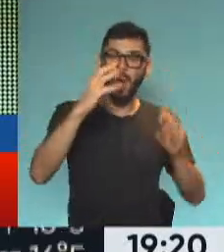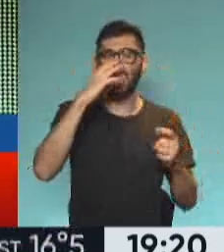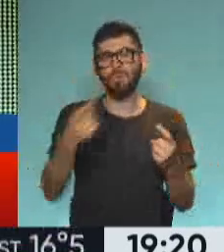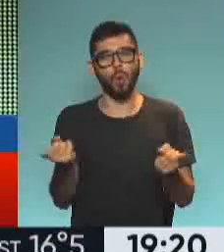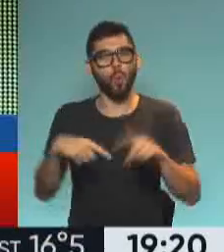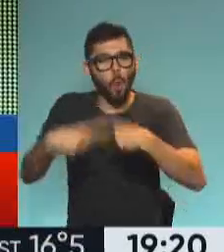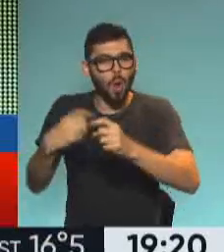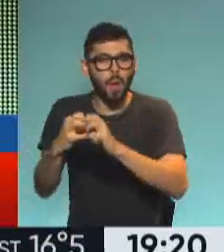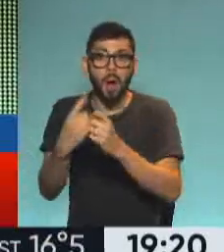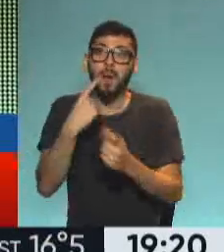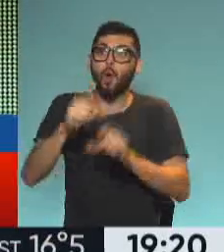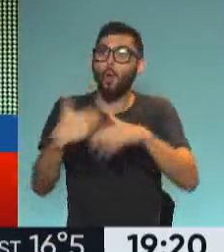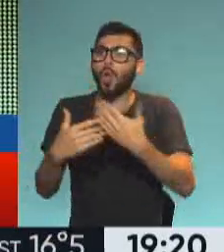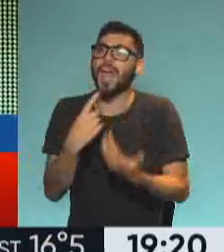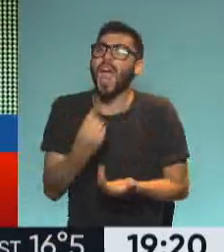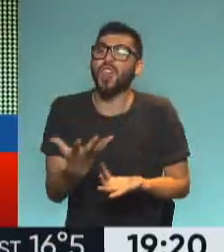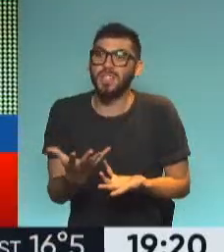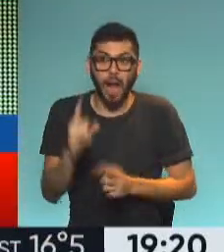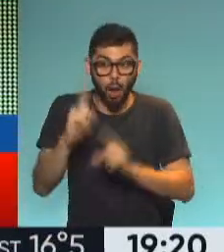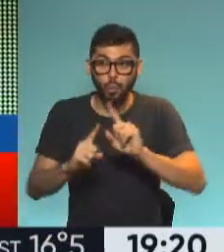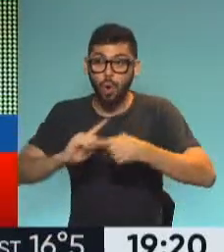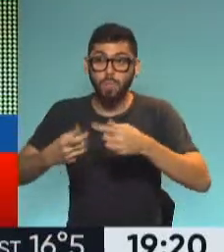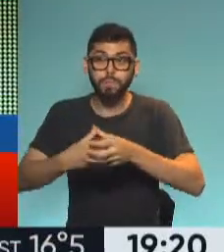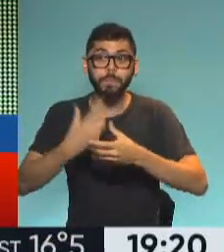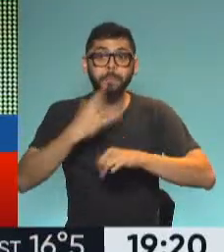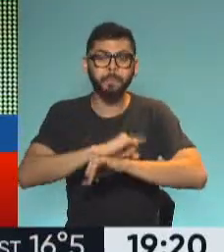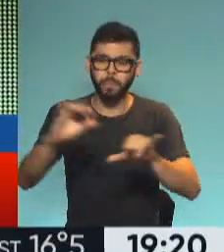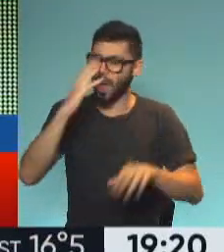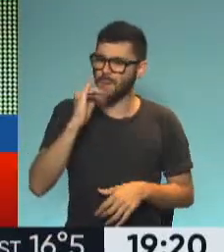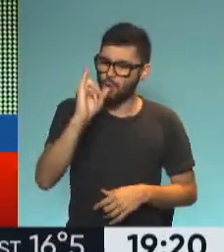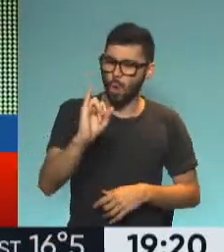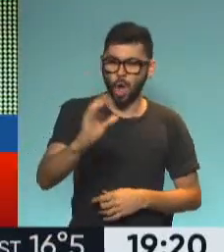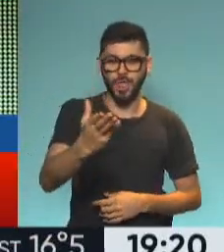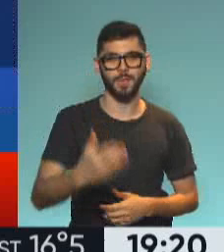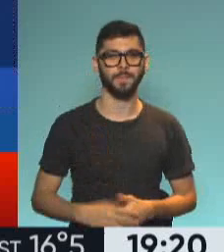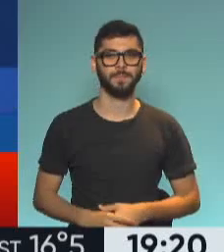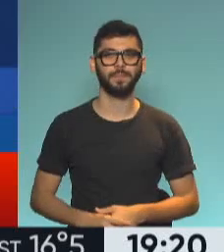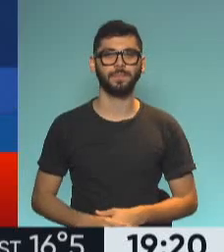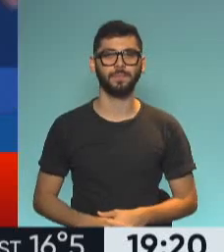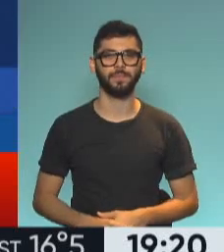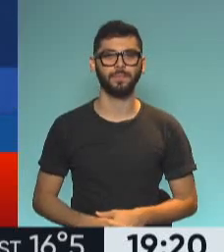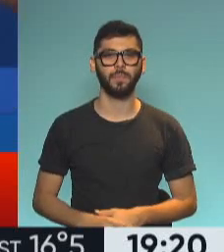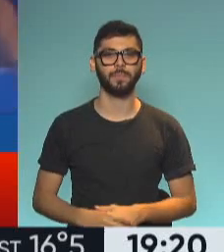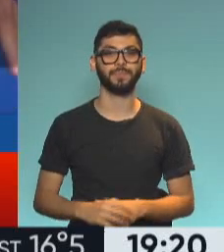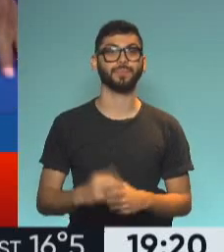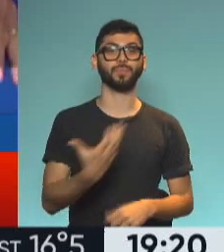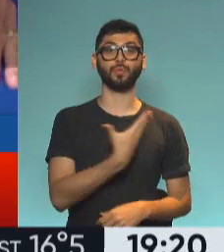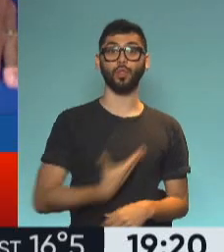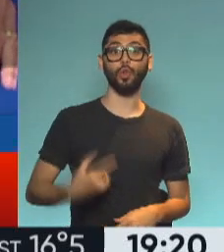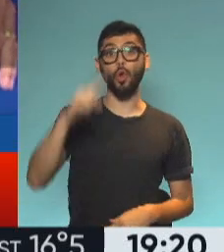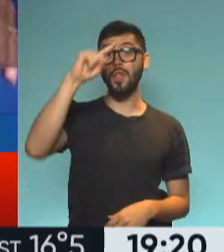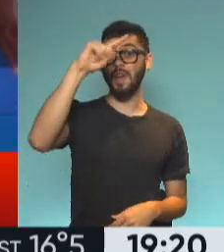también es esa, ¿no? ¿Qué dicen los jugadores? ¿Hay alguna declaración conjunta o alguna posibilidad? Ya te voy a contar. Dale, vamos. No que depender del gobierno